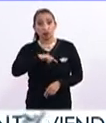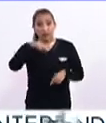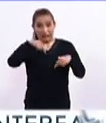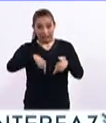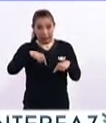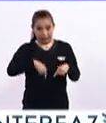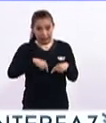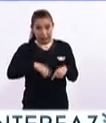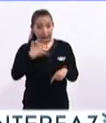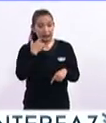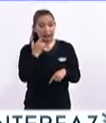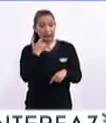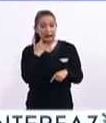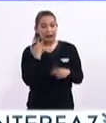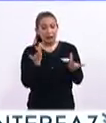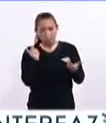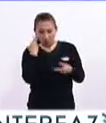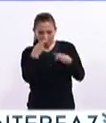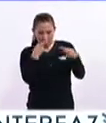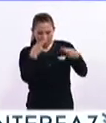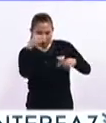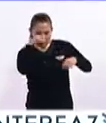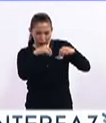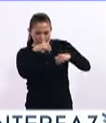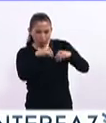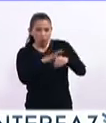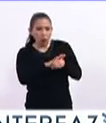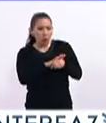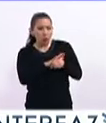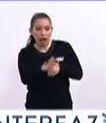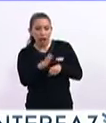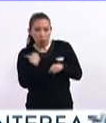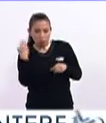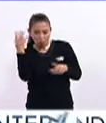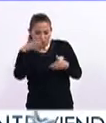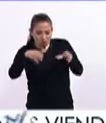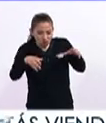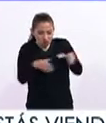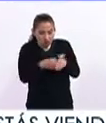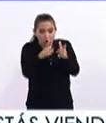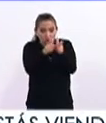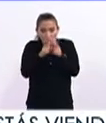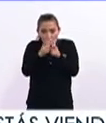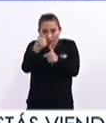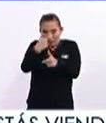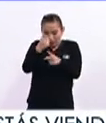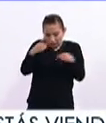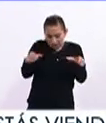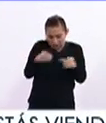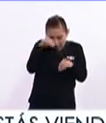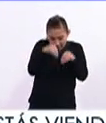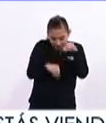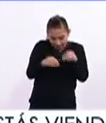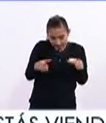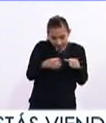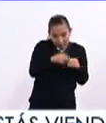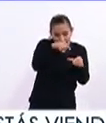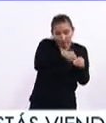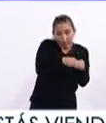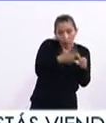que estamos tratando de desarrollar es un combo o un grupo de medicinas que por una